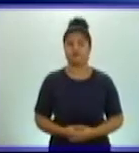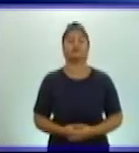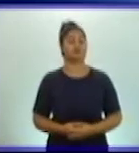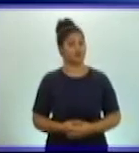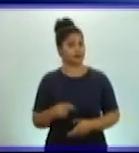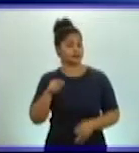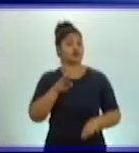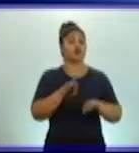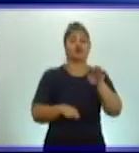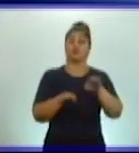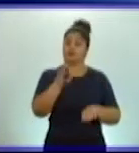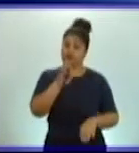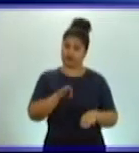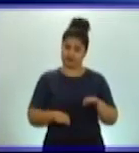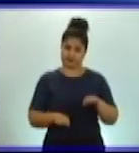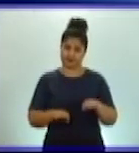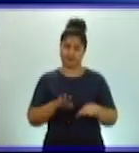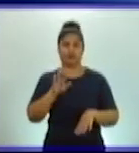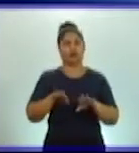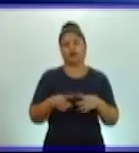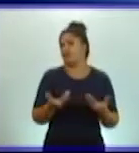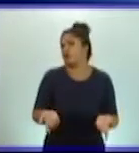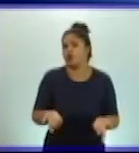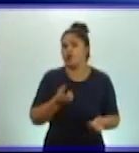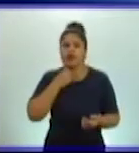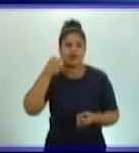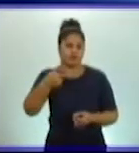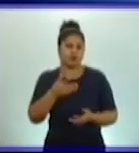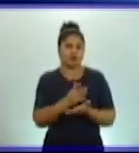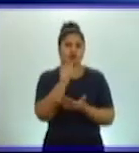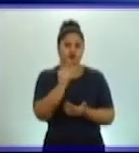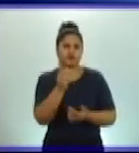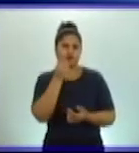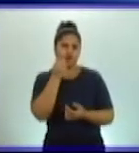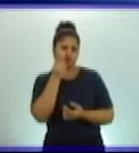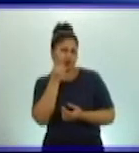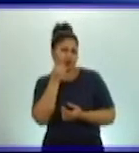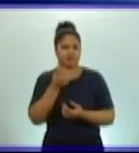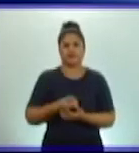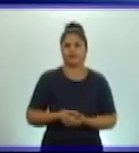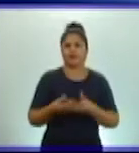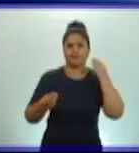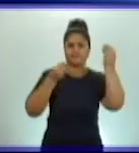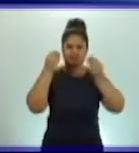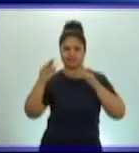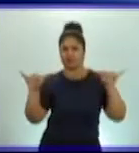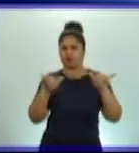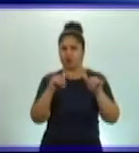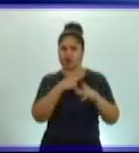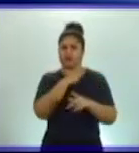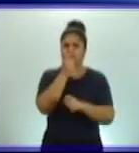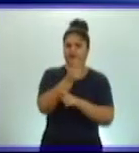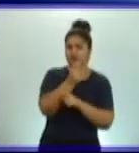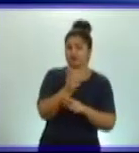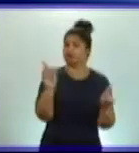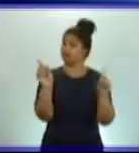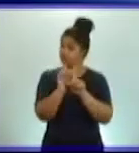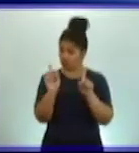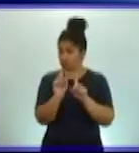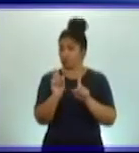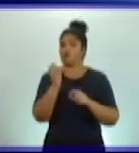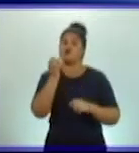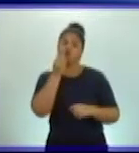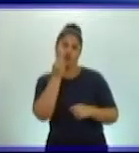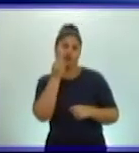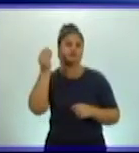lo que el profesor dice, uno tiene que crearse juicios propios, uno tiene también que saber, uno tiene que dialogar, porque hay que asumir